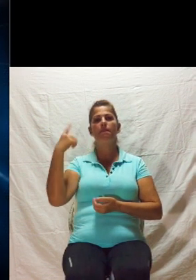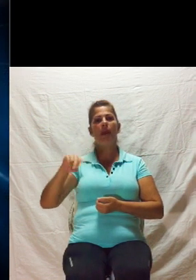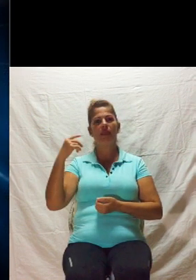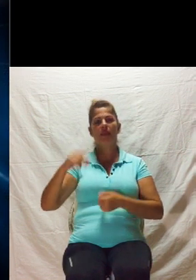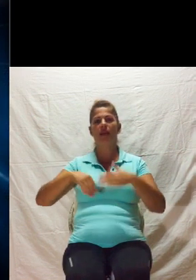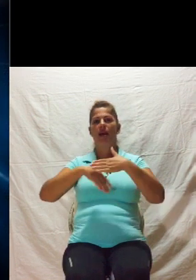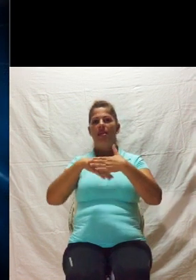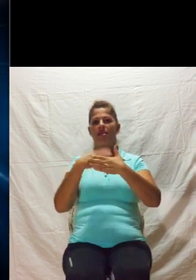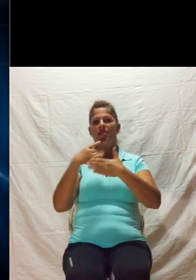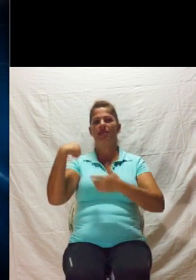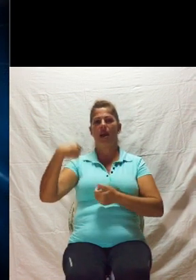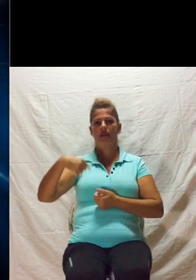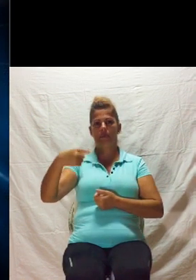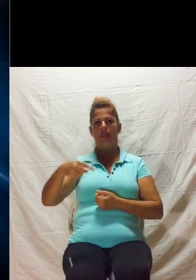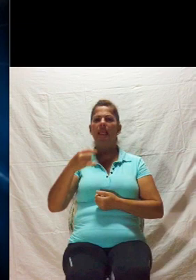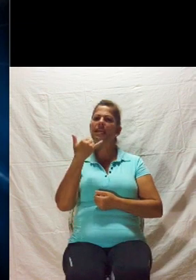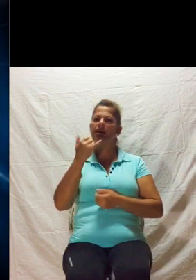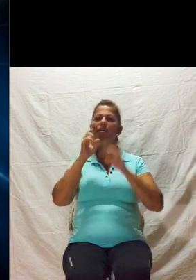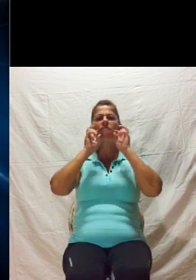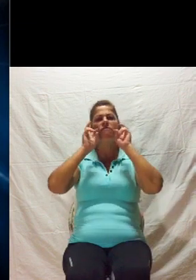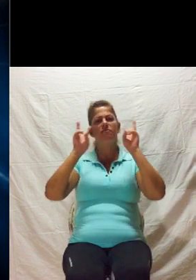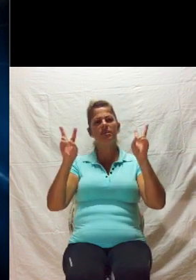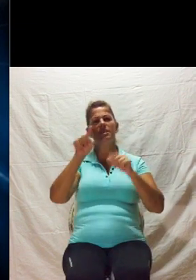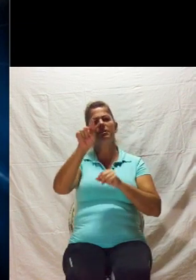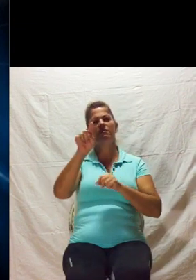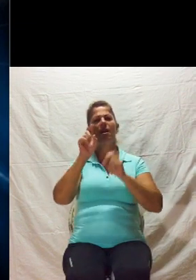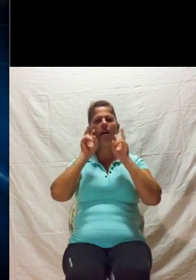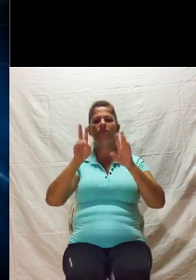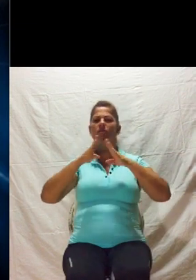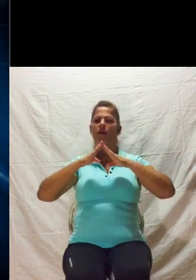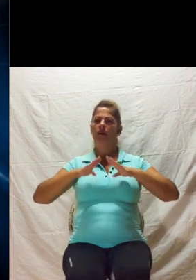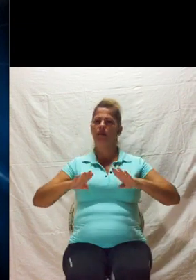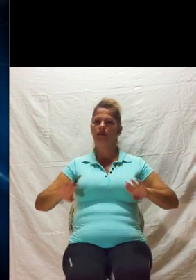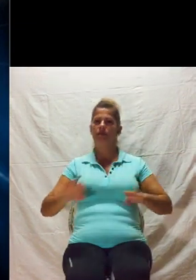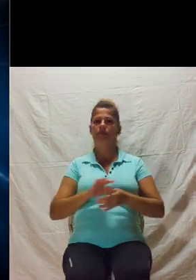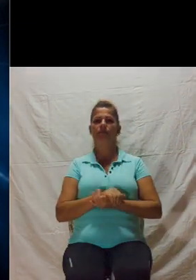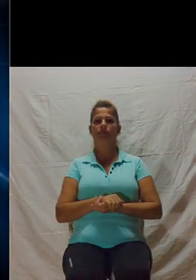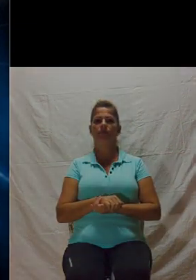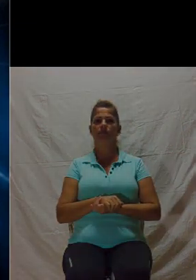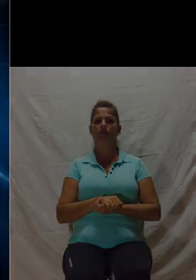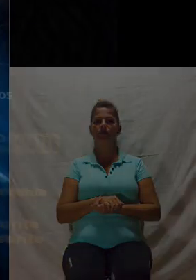Practica diariamente y vive en sosiego.